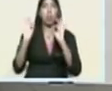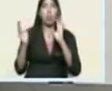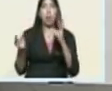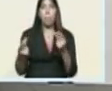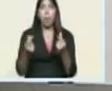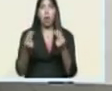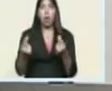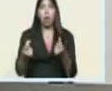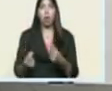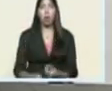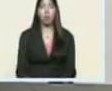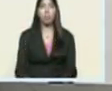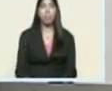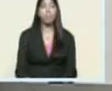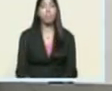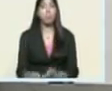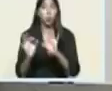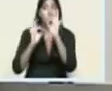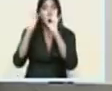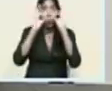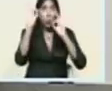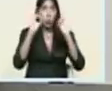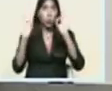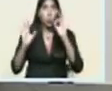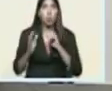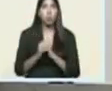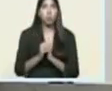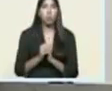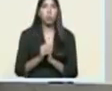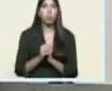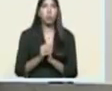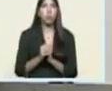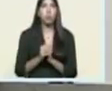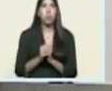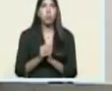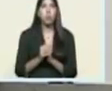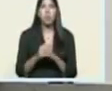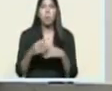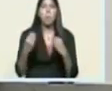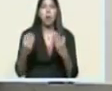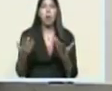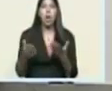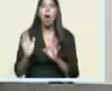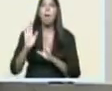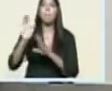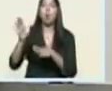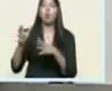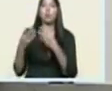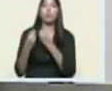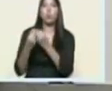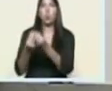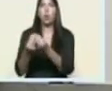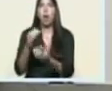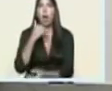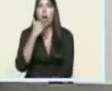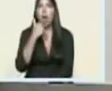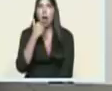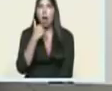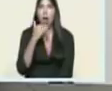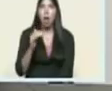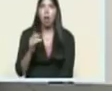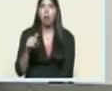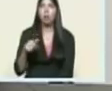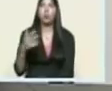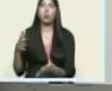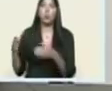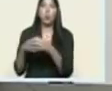Venezuela, a todas las venezolanas que estén atentas para acompañar, apoyar activamente todas las medidas de protección de la